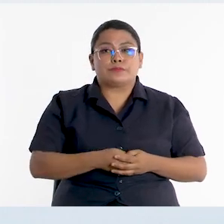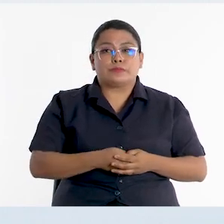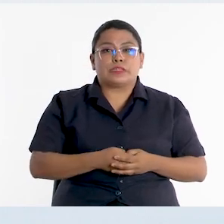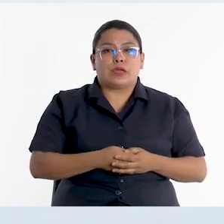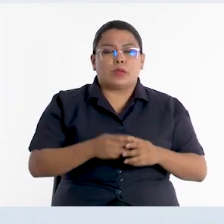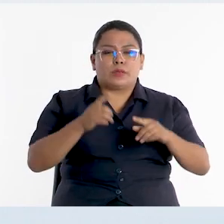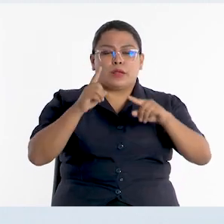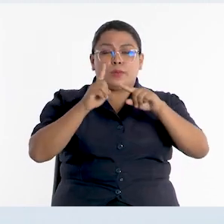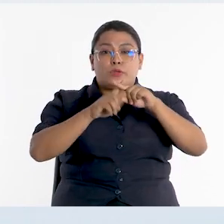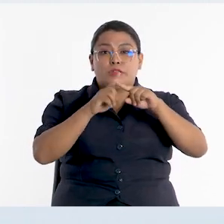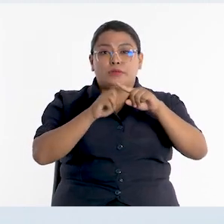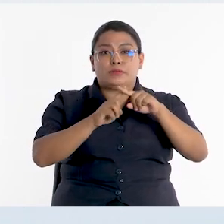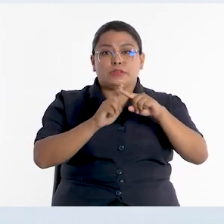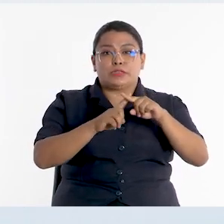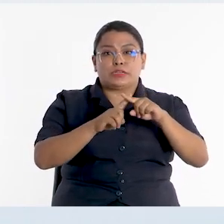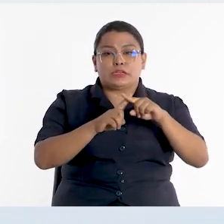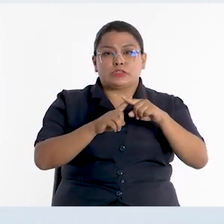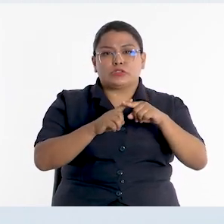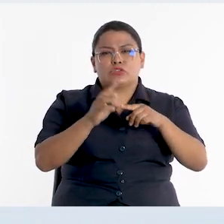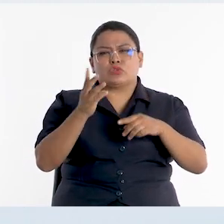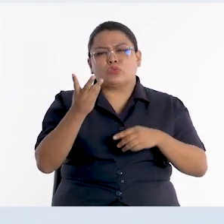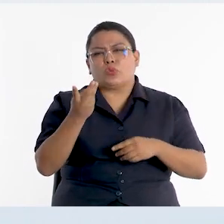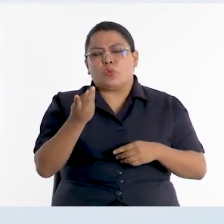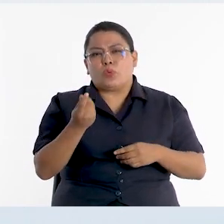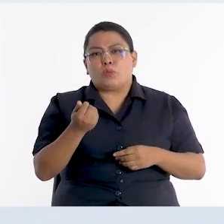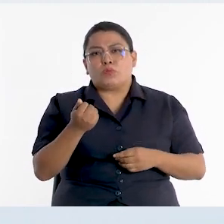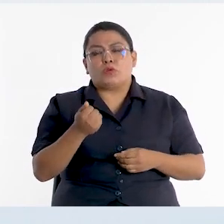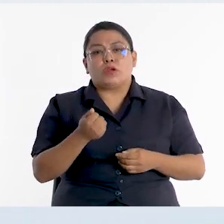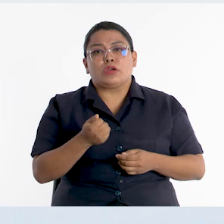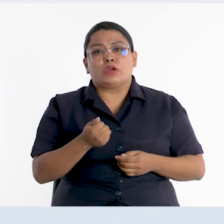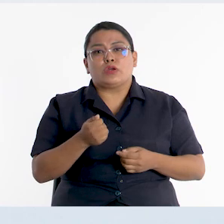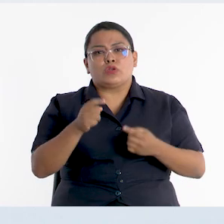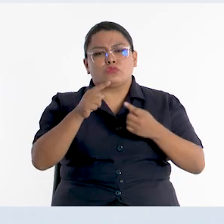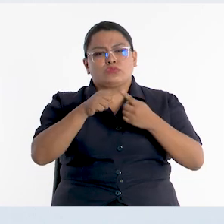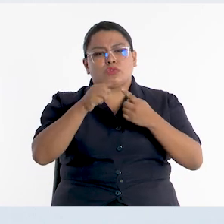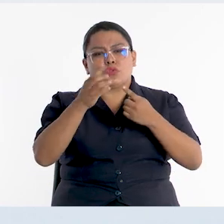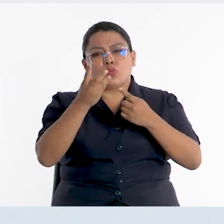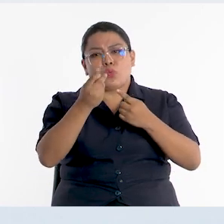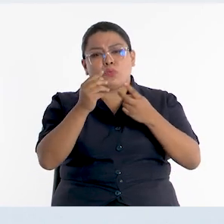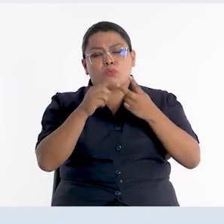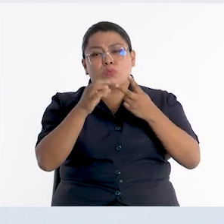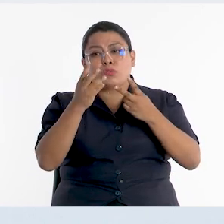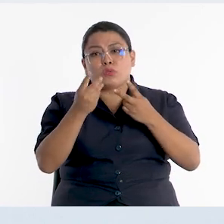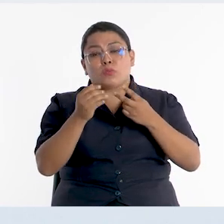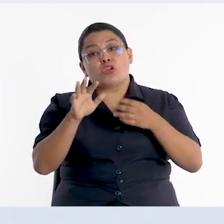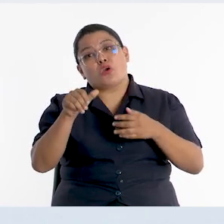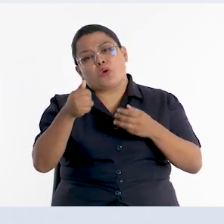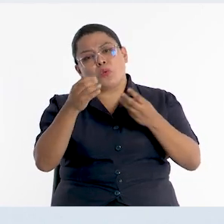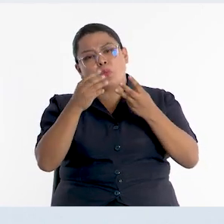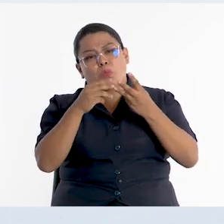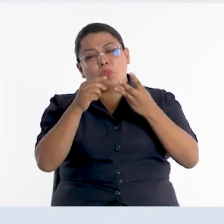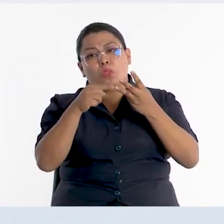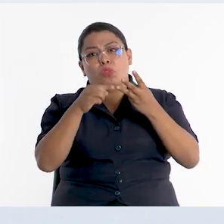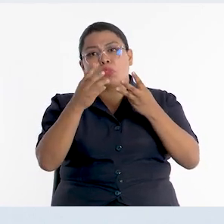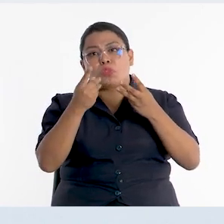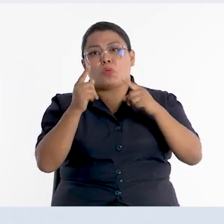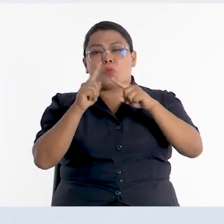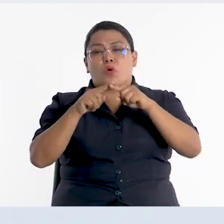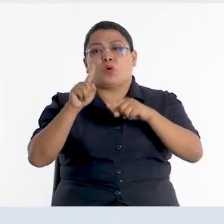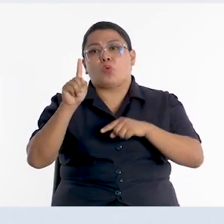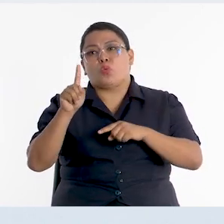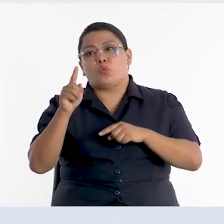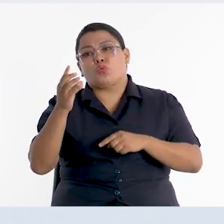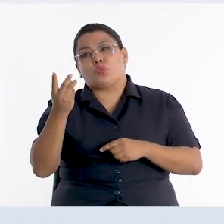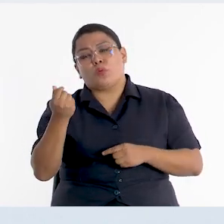Tanto para el caso de una multiplicación de números de 2 cifras por una cifra y de 3 cifras por una